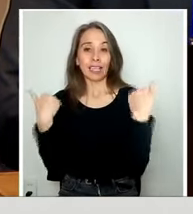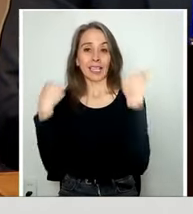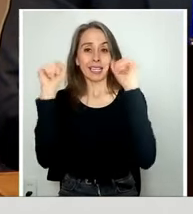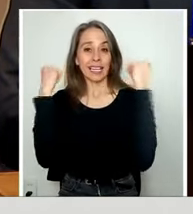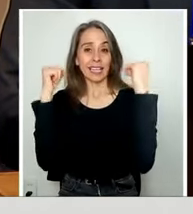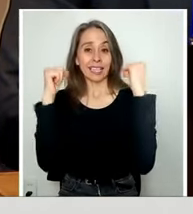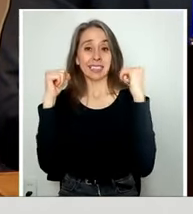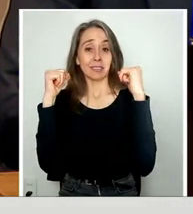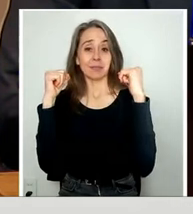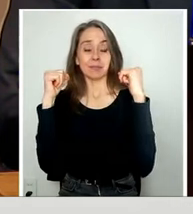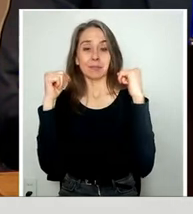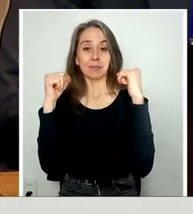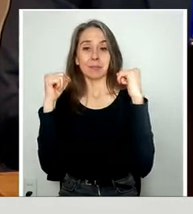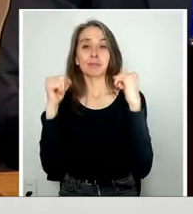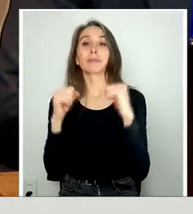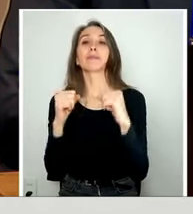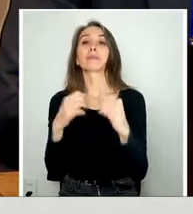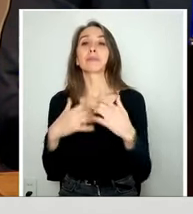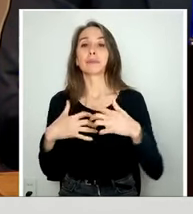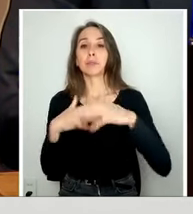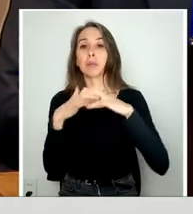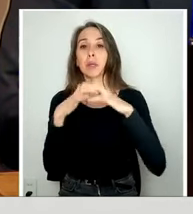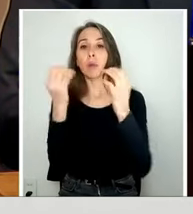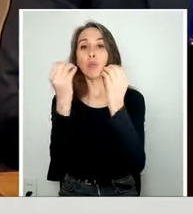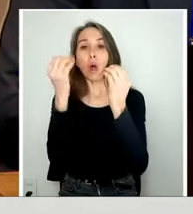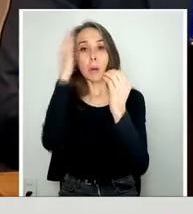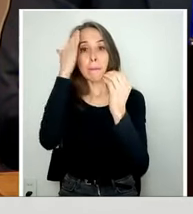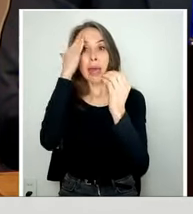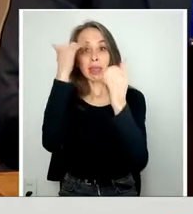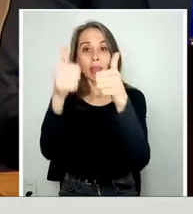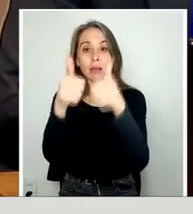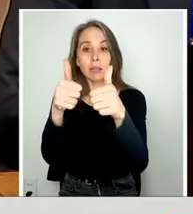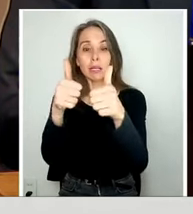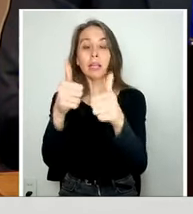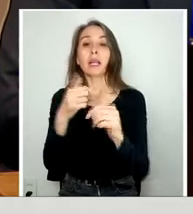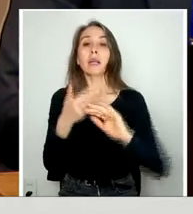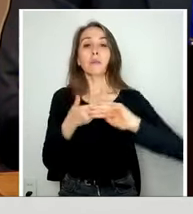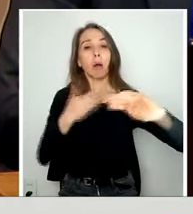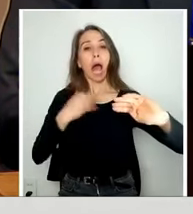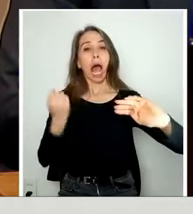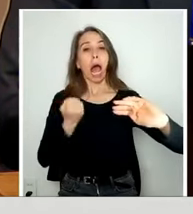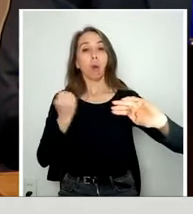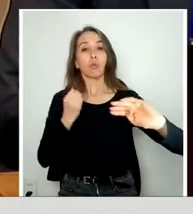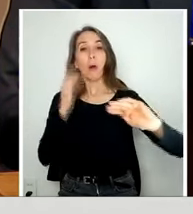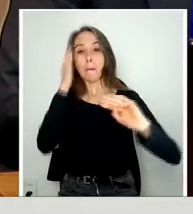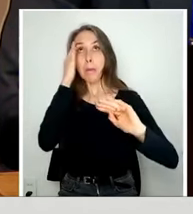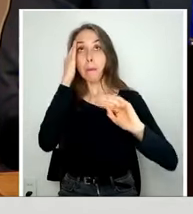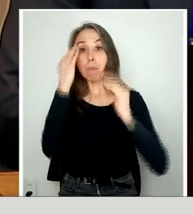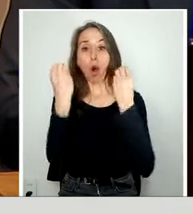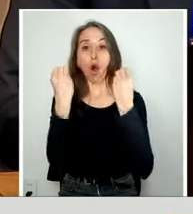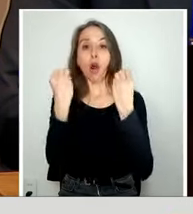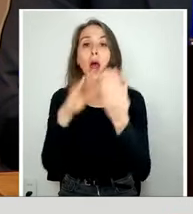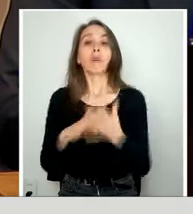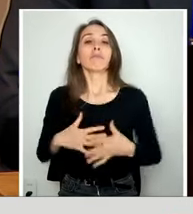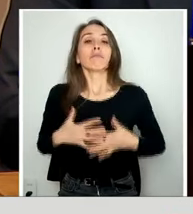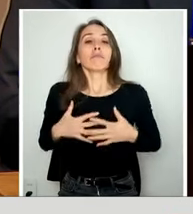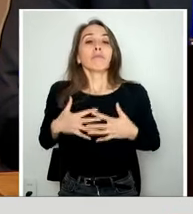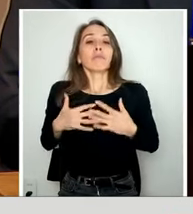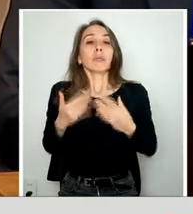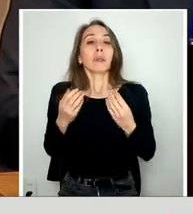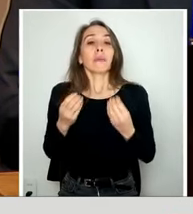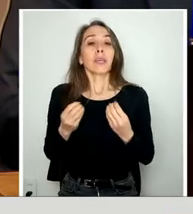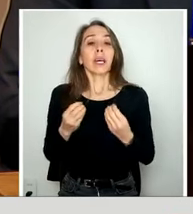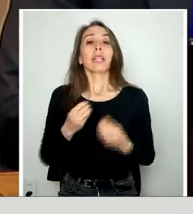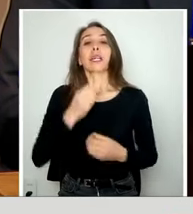potencia la función mental la autonomía y la memoria generando una sensación de bienestar y estabilidad en la